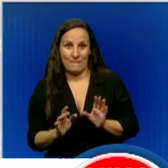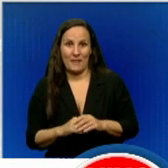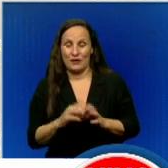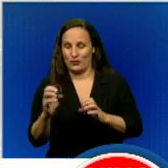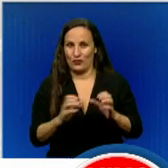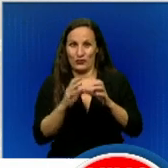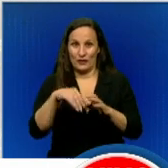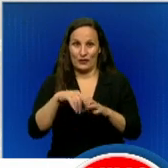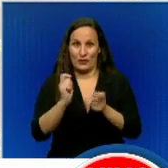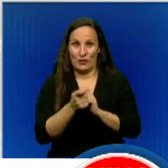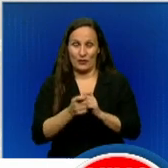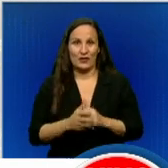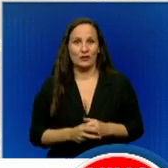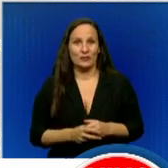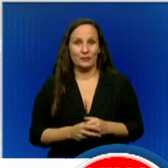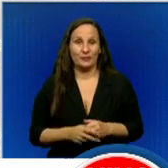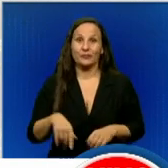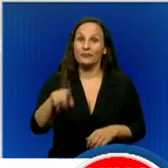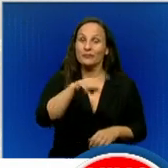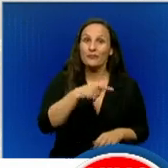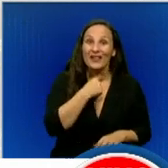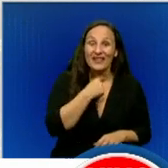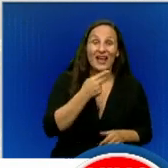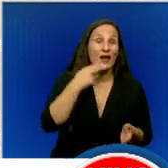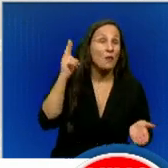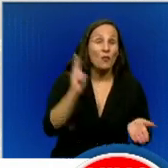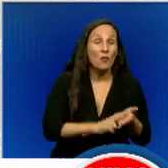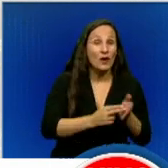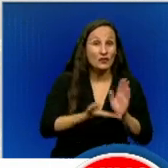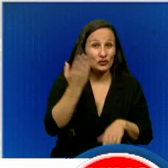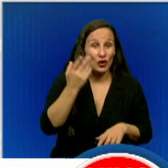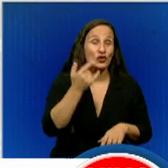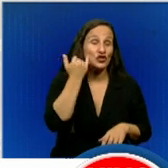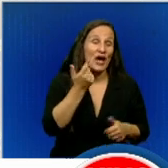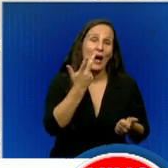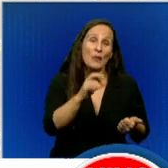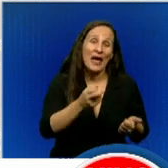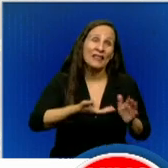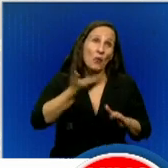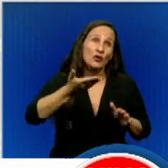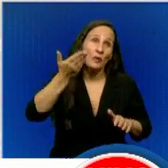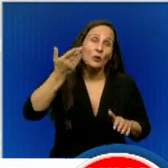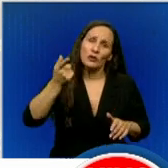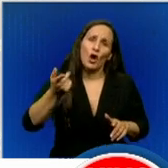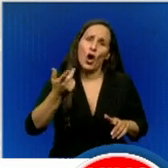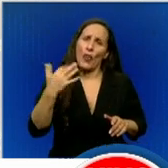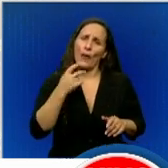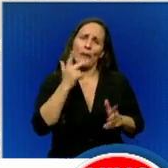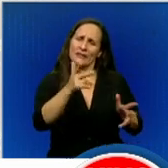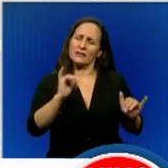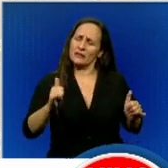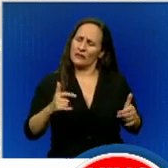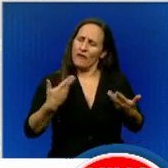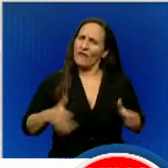sesión entonces si quieren hacer aumento de impuestos los casi 20 que han hecho reconozcan lo como tal pero también